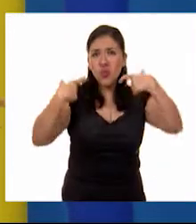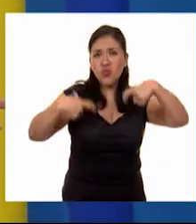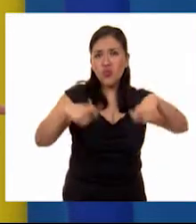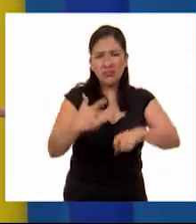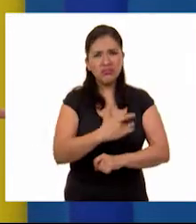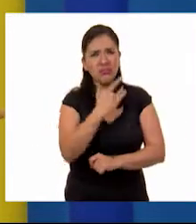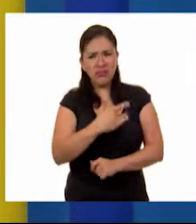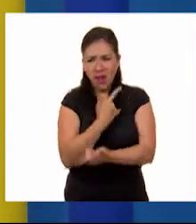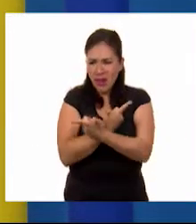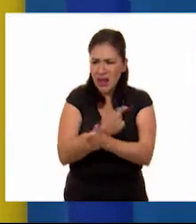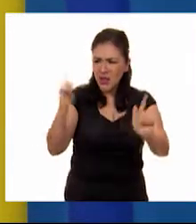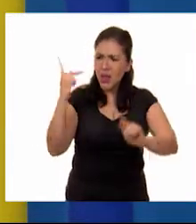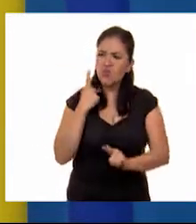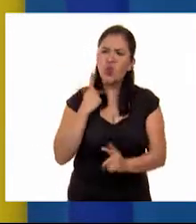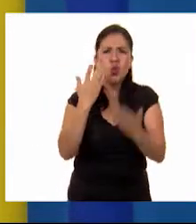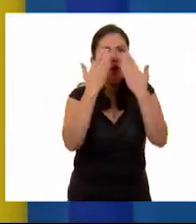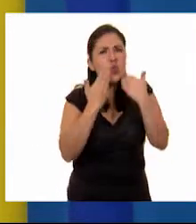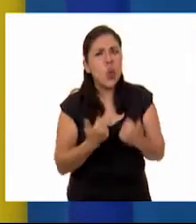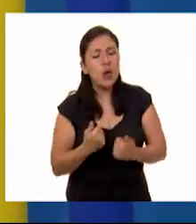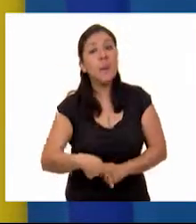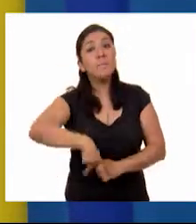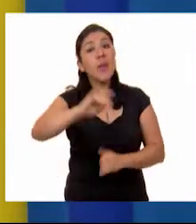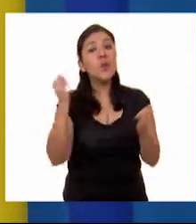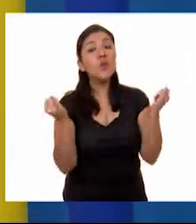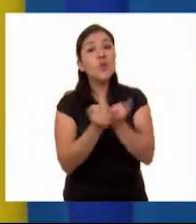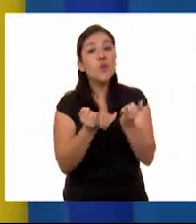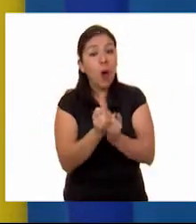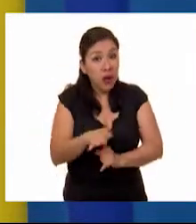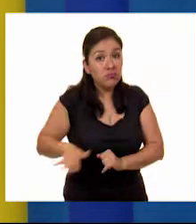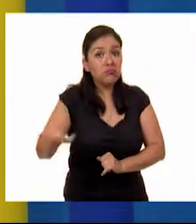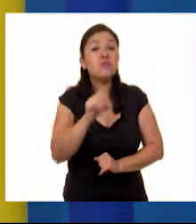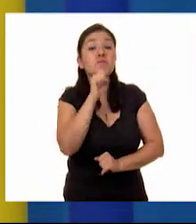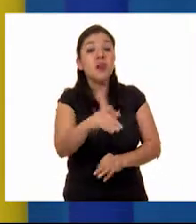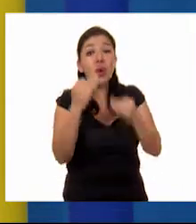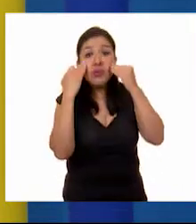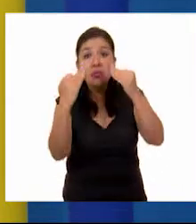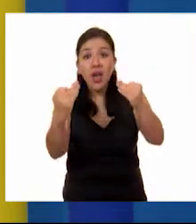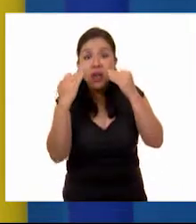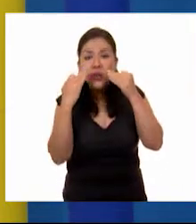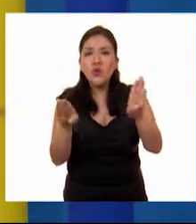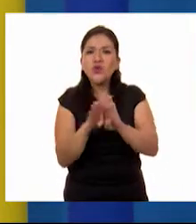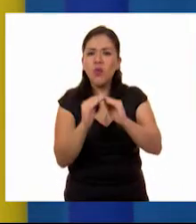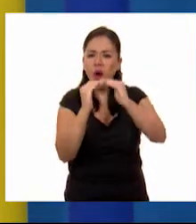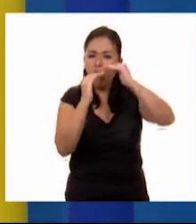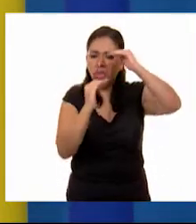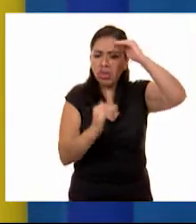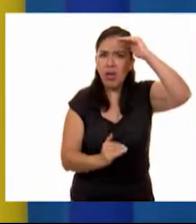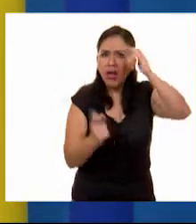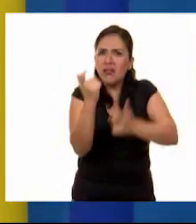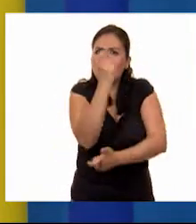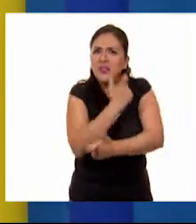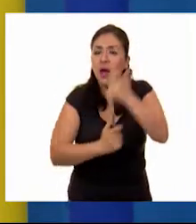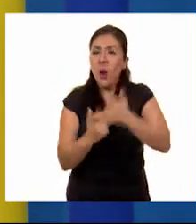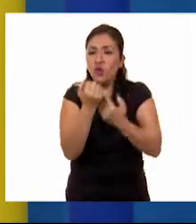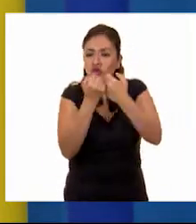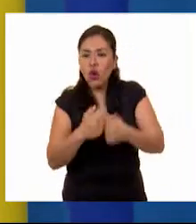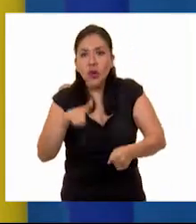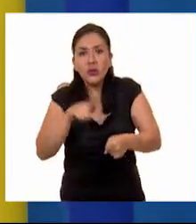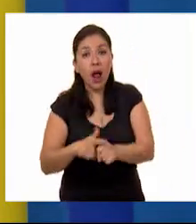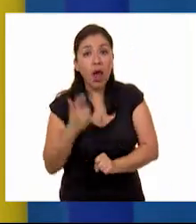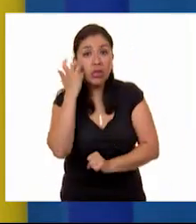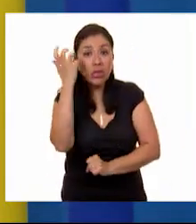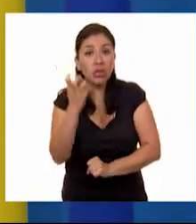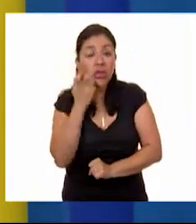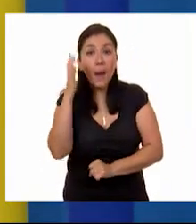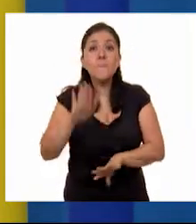no había libertades políticas, pero sobre todo, ellos fueron testigos de las desigualdades económicas y sociales, ya